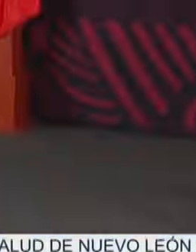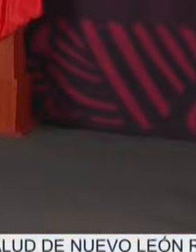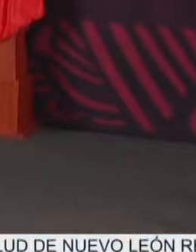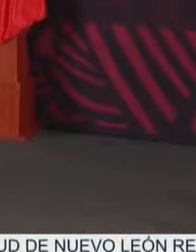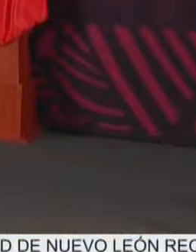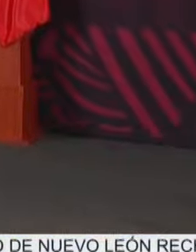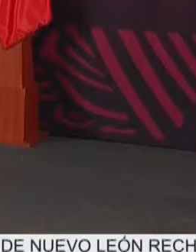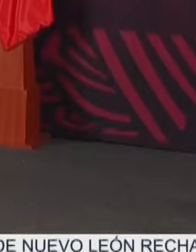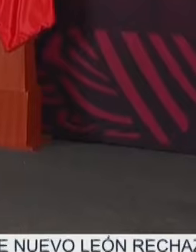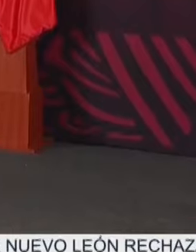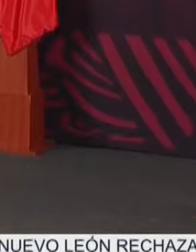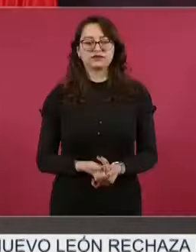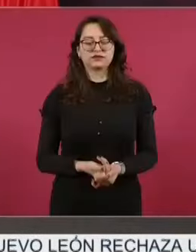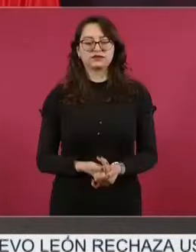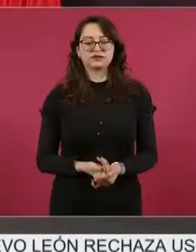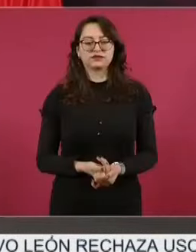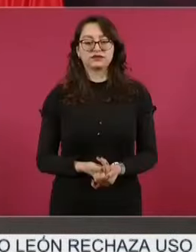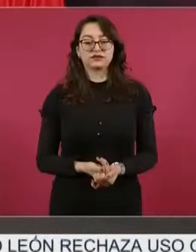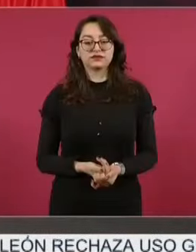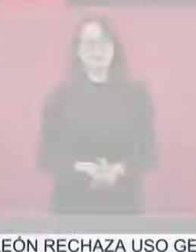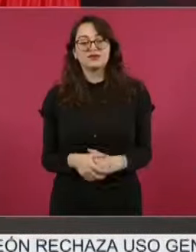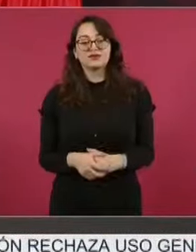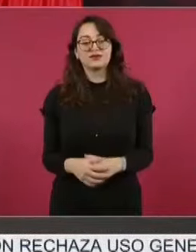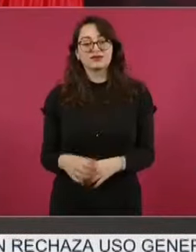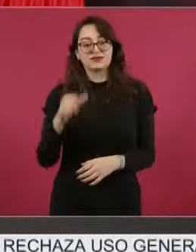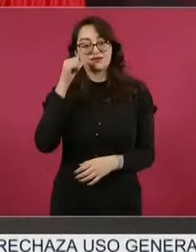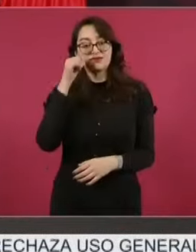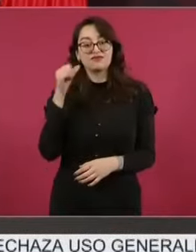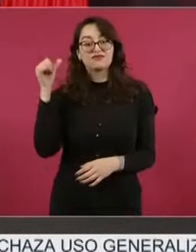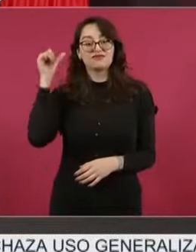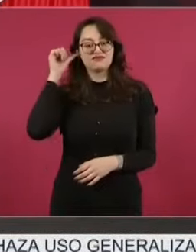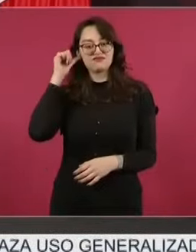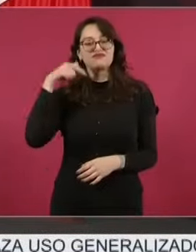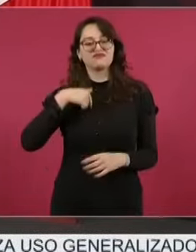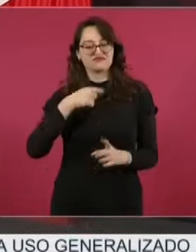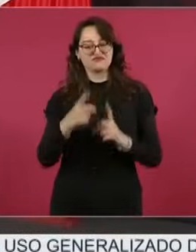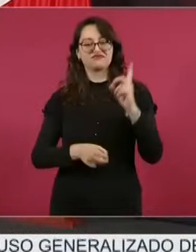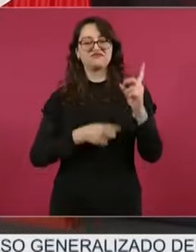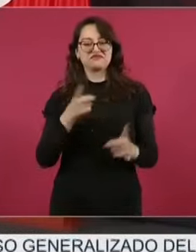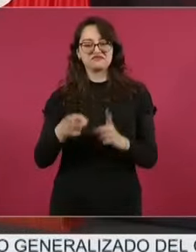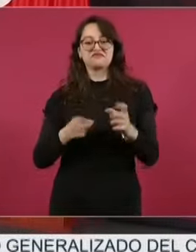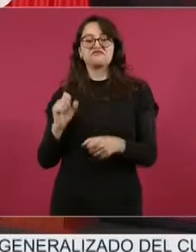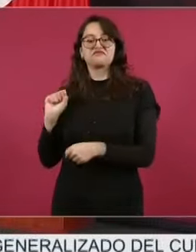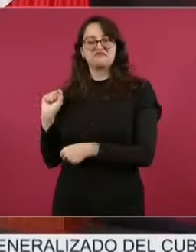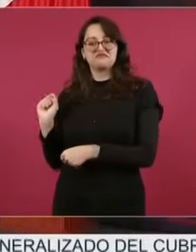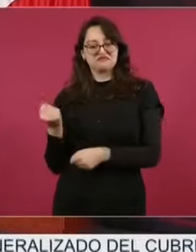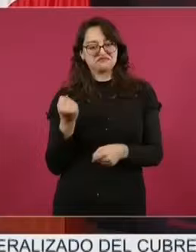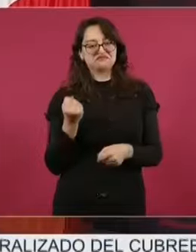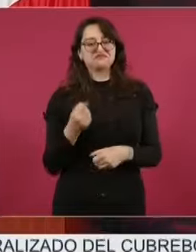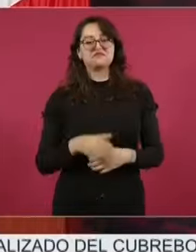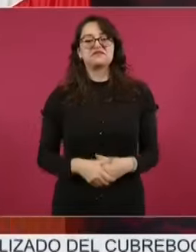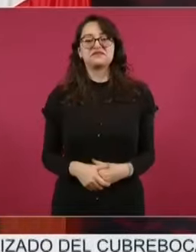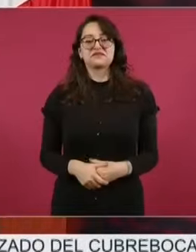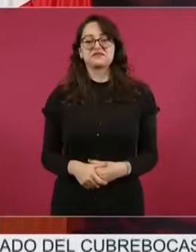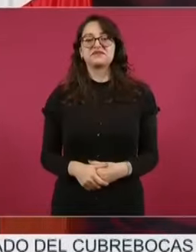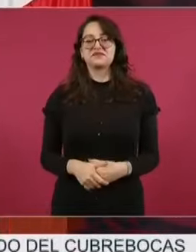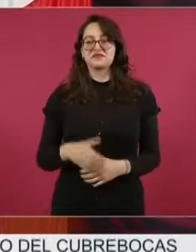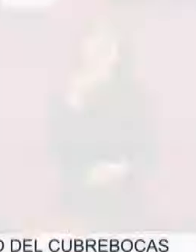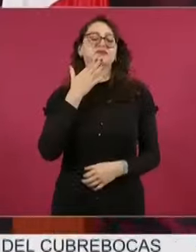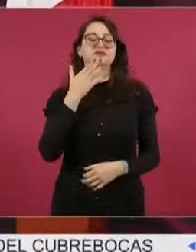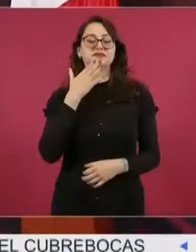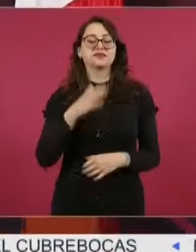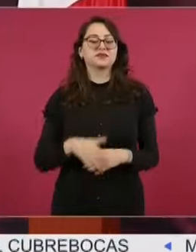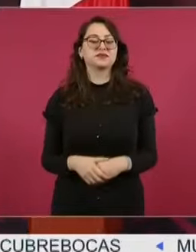fui a macanear un rato. Me fue bien. Ya tenía tiempo que no